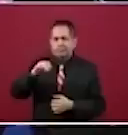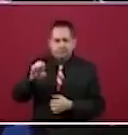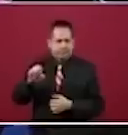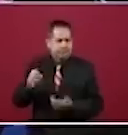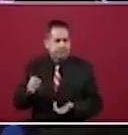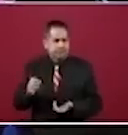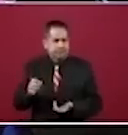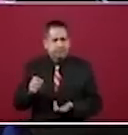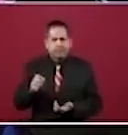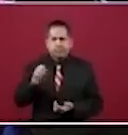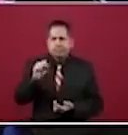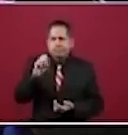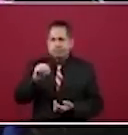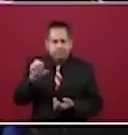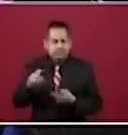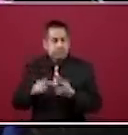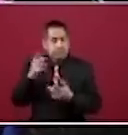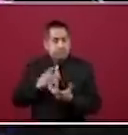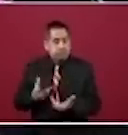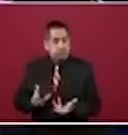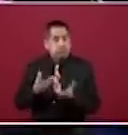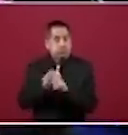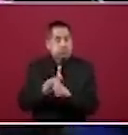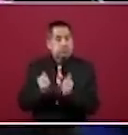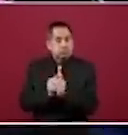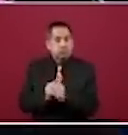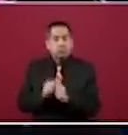ESME se asoció,